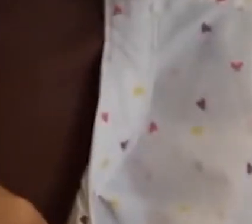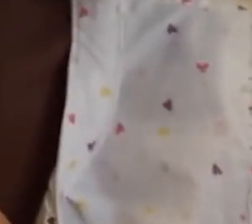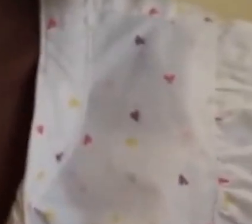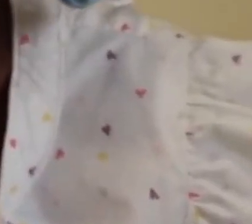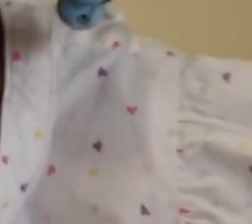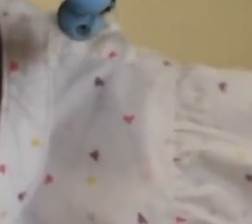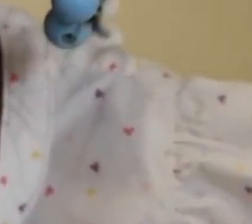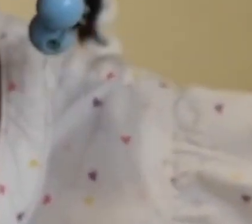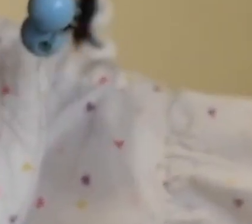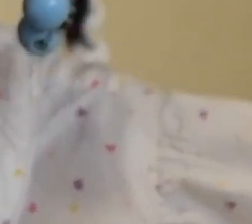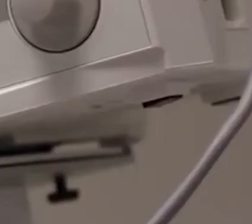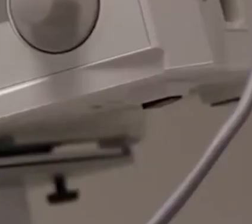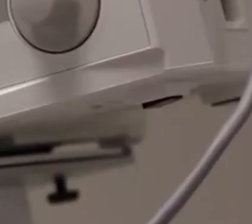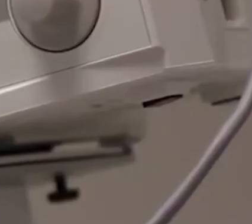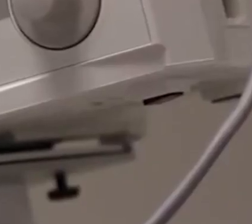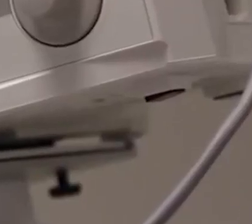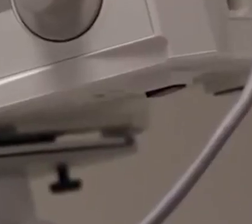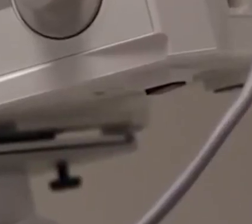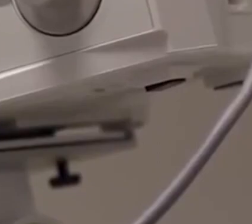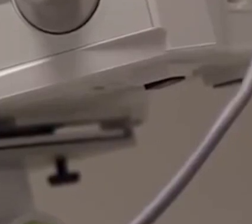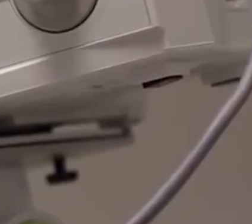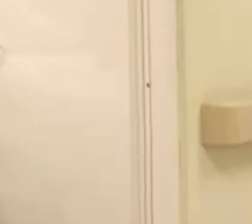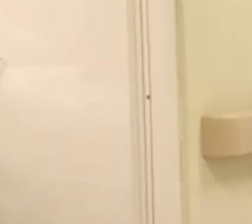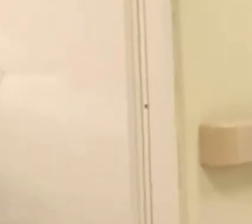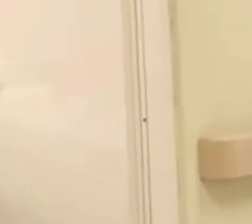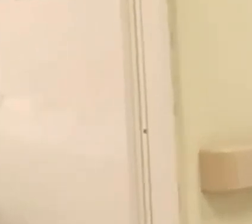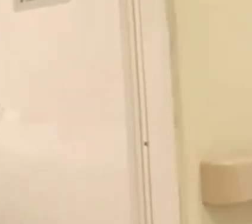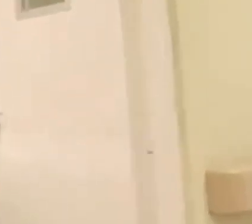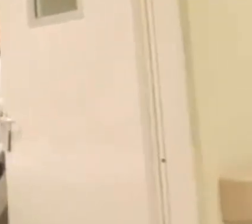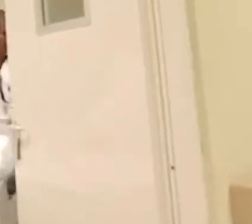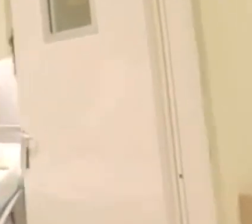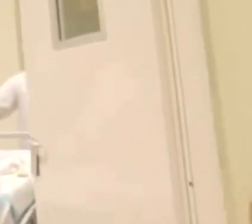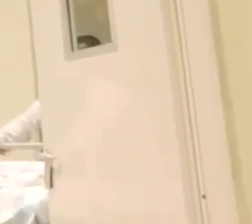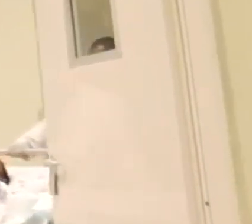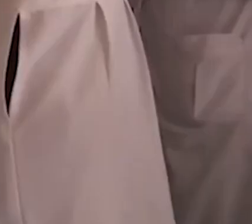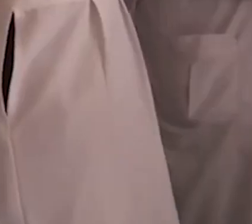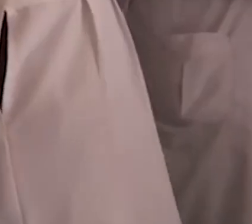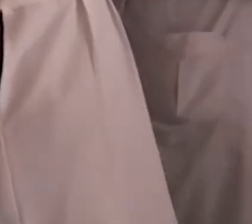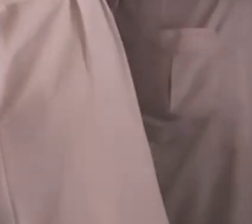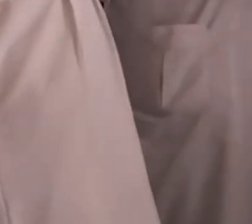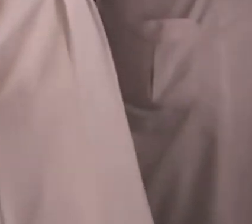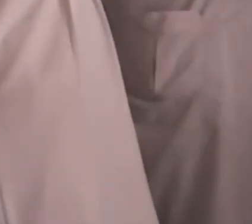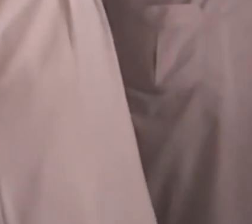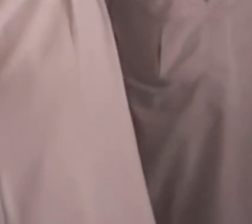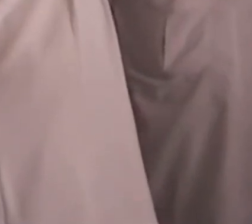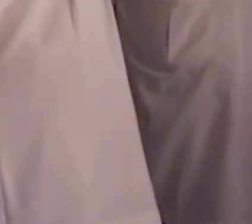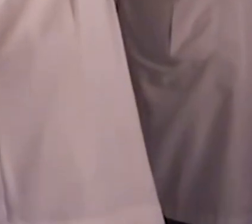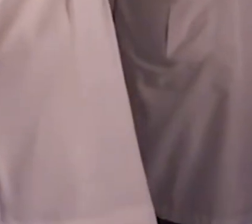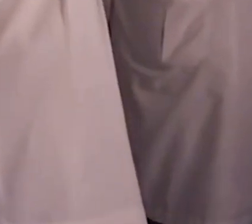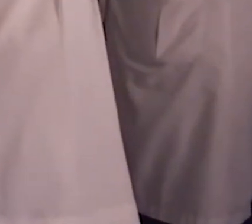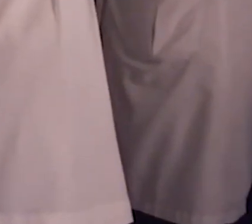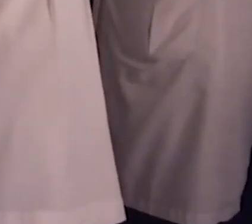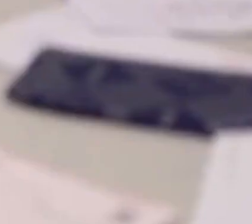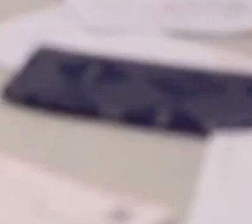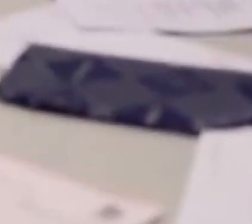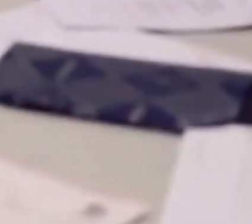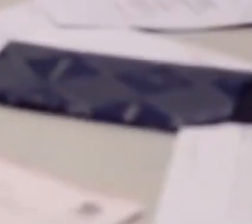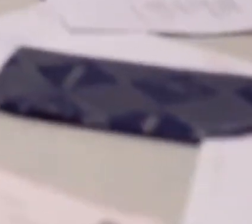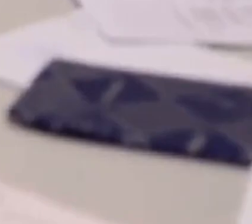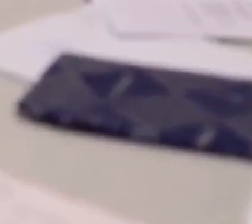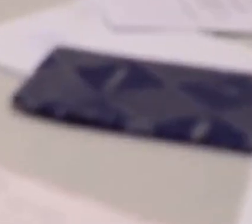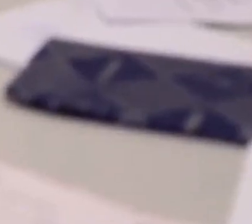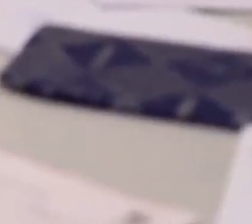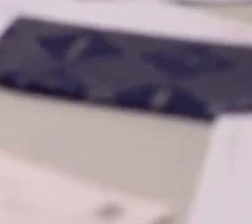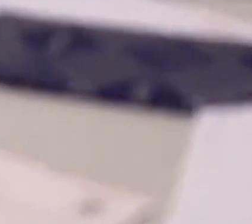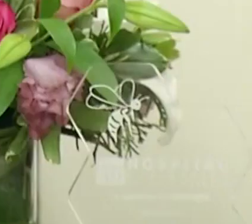de trabajos idóneos con una remuneración idónea, donde se han entregado incentivos, donde se ha